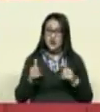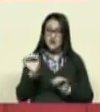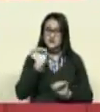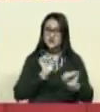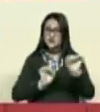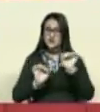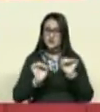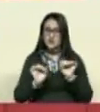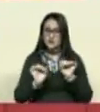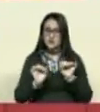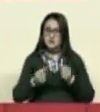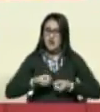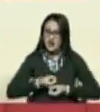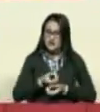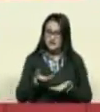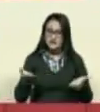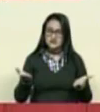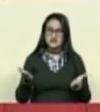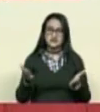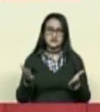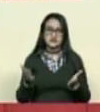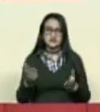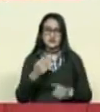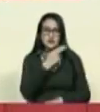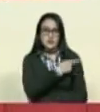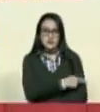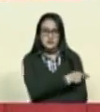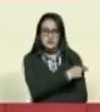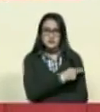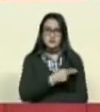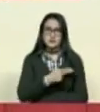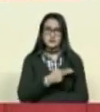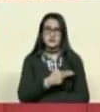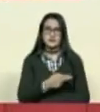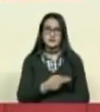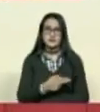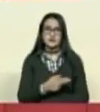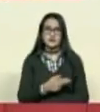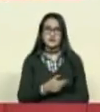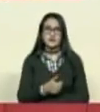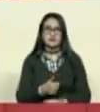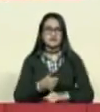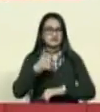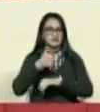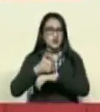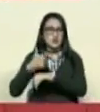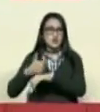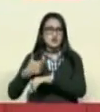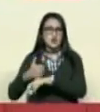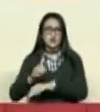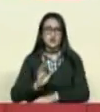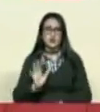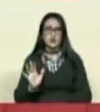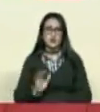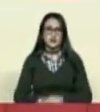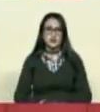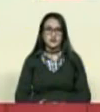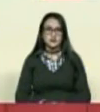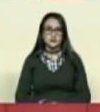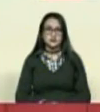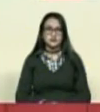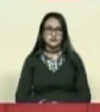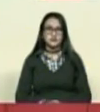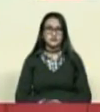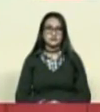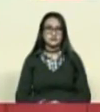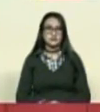preventivo, curativo, primario, hospitalario, del máximo nivel de este mundo. Esa